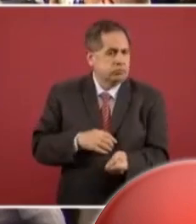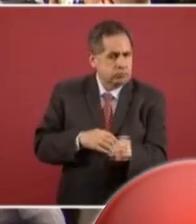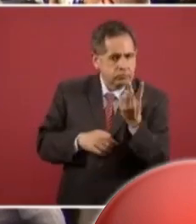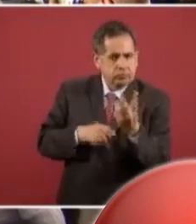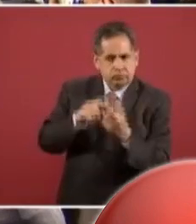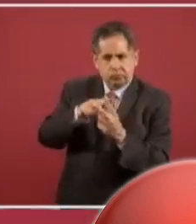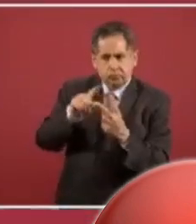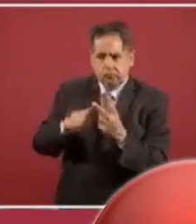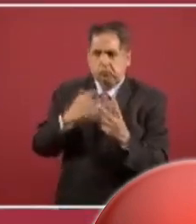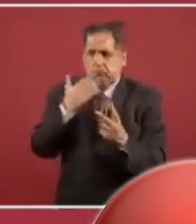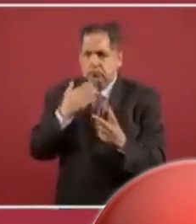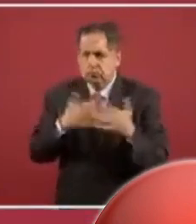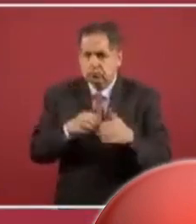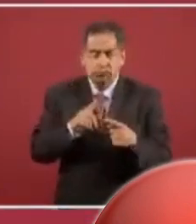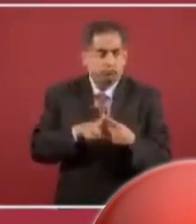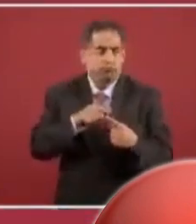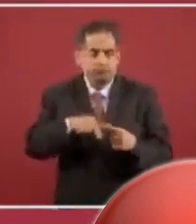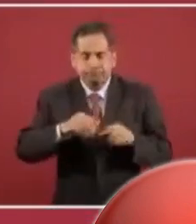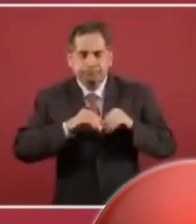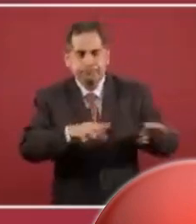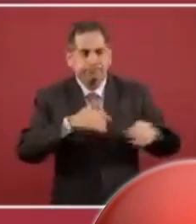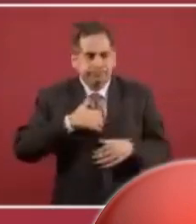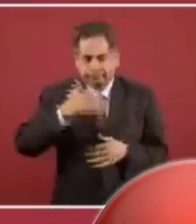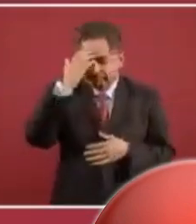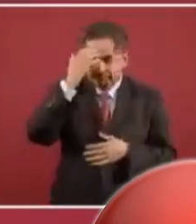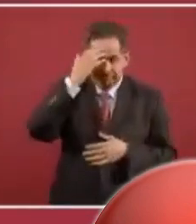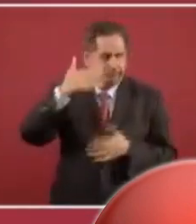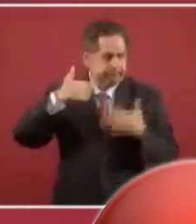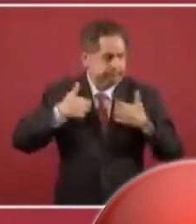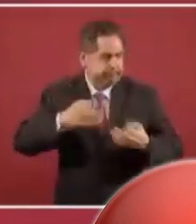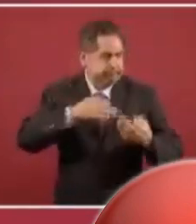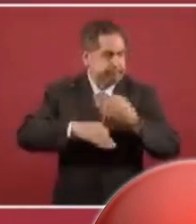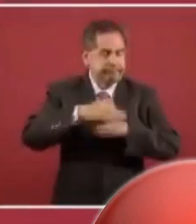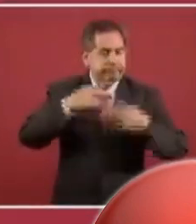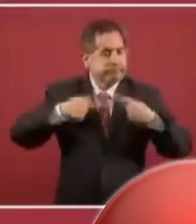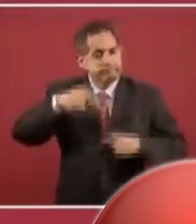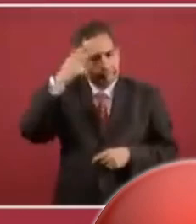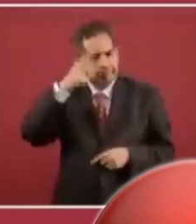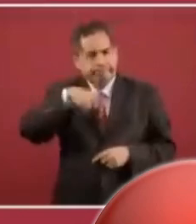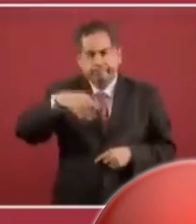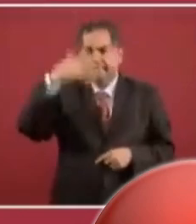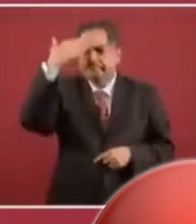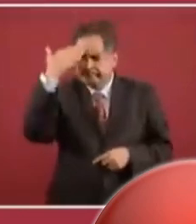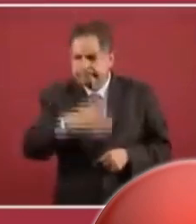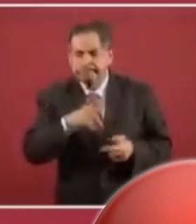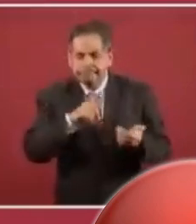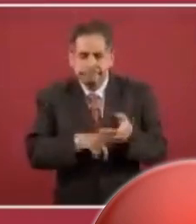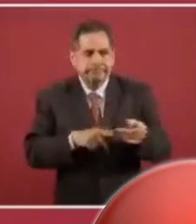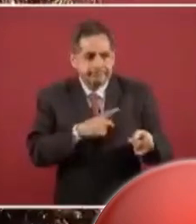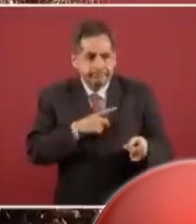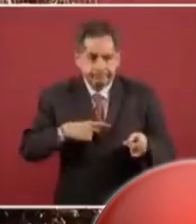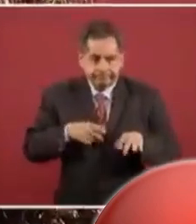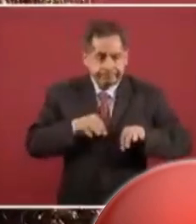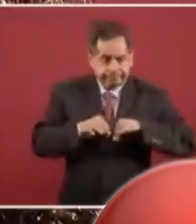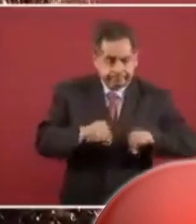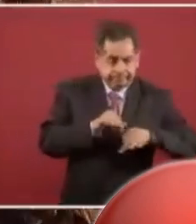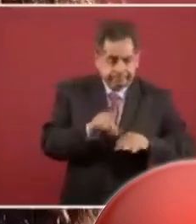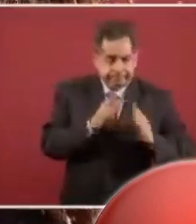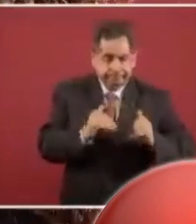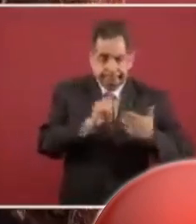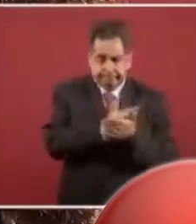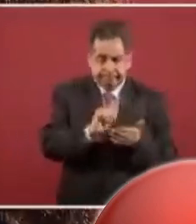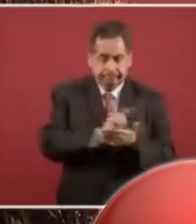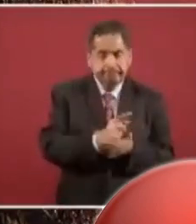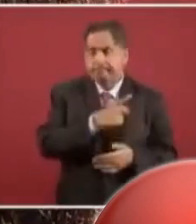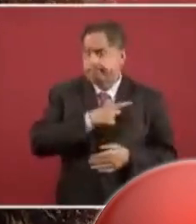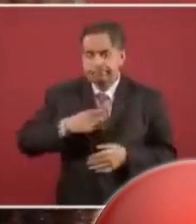esto funcione. Uno, hacer conciencia, que todos los mexicanos, las mexicanas sepamos que si tenemos trabajo del hogar en nuestras